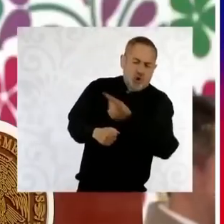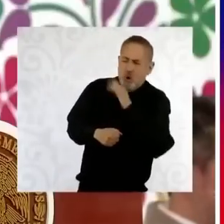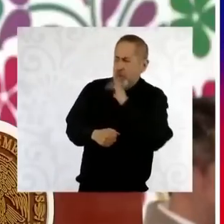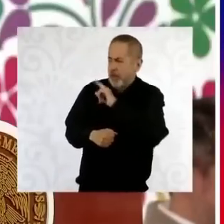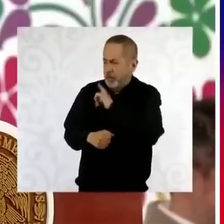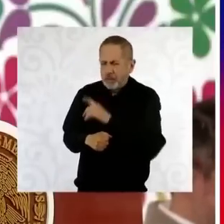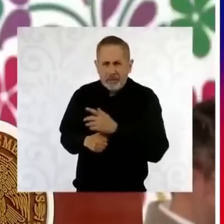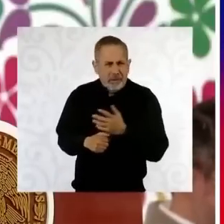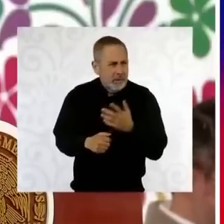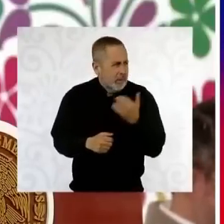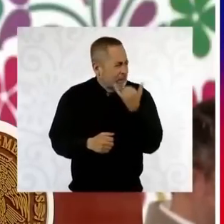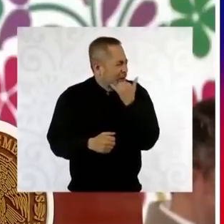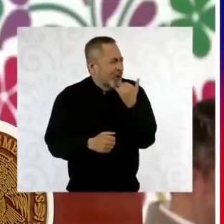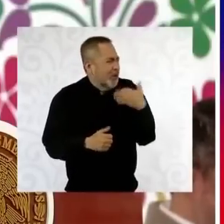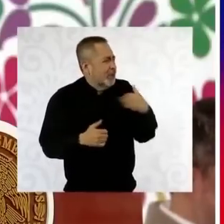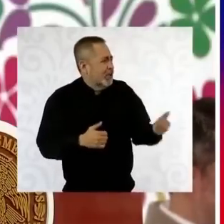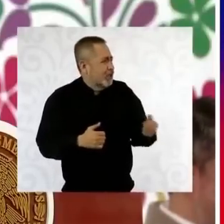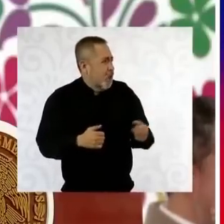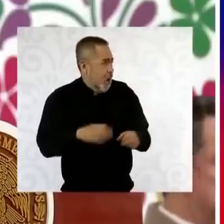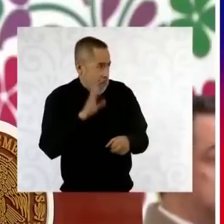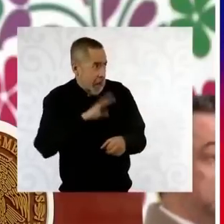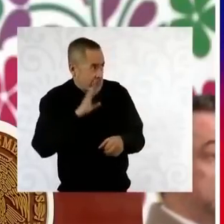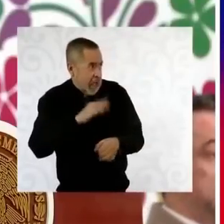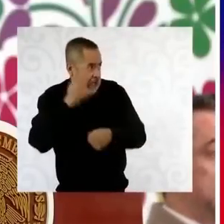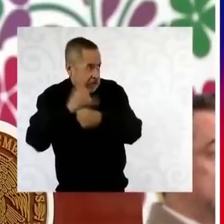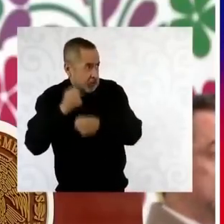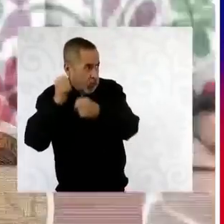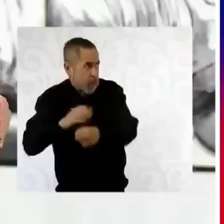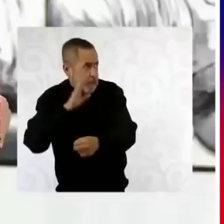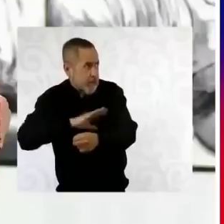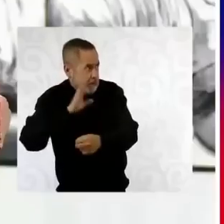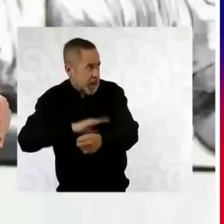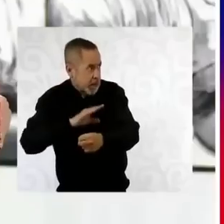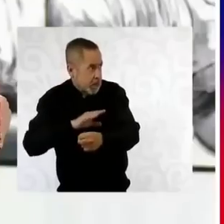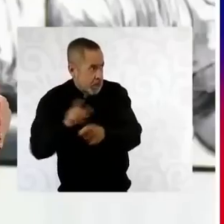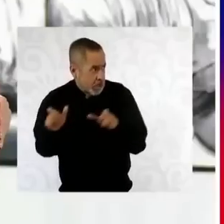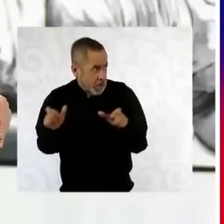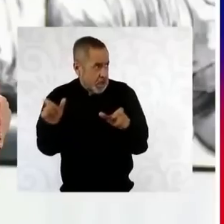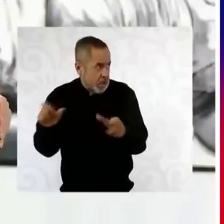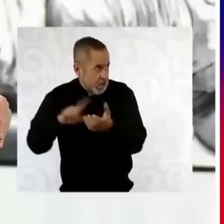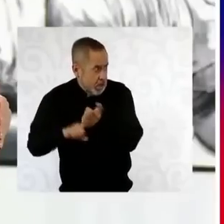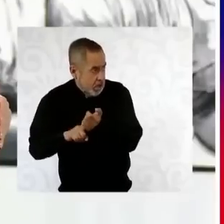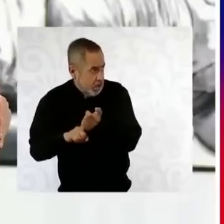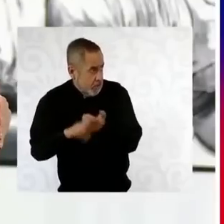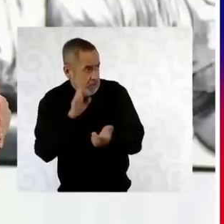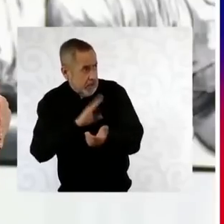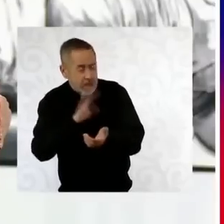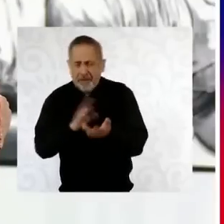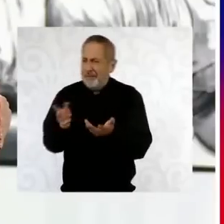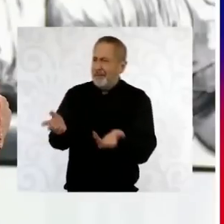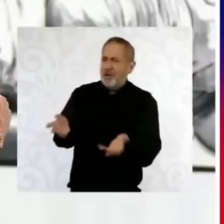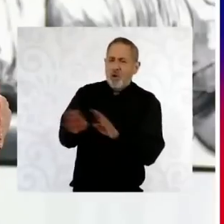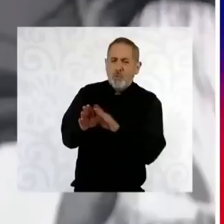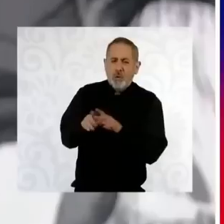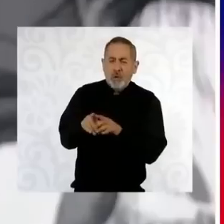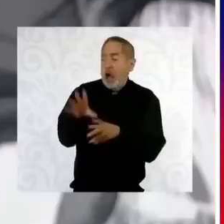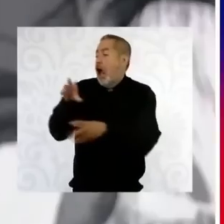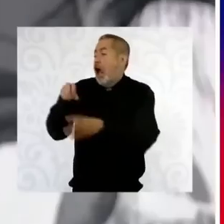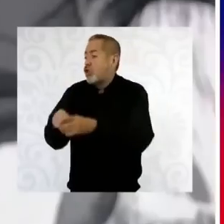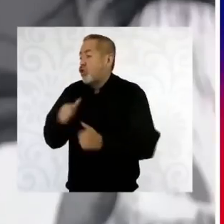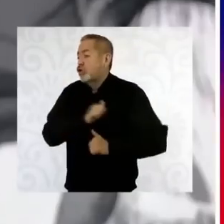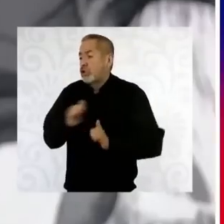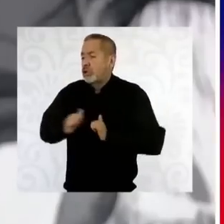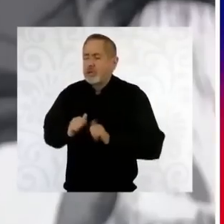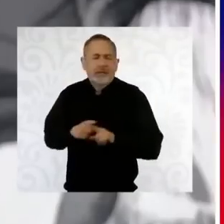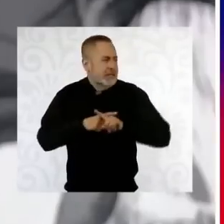Que está dentro de la Secretaría de la Defensa Nacional, sí, pero no es el Ejército, es otra fuerza distinta,